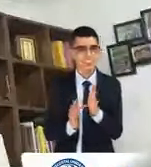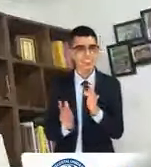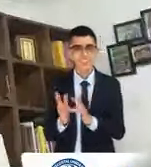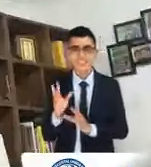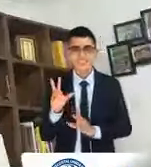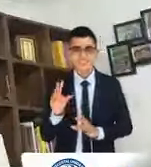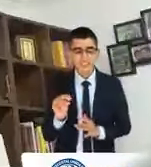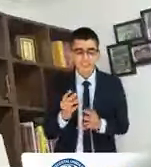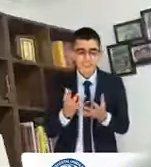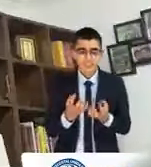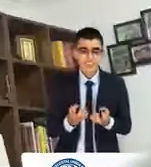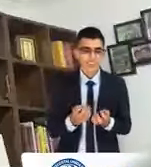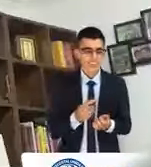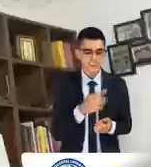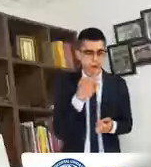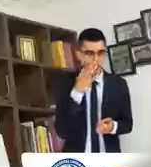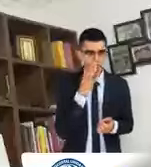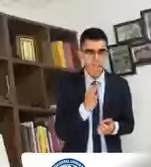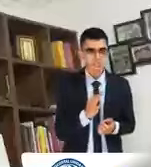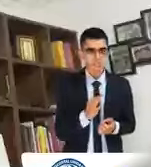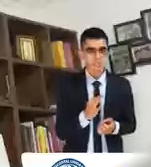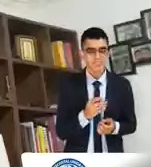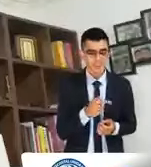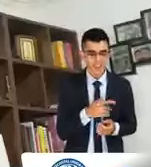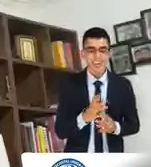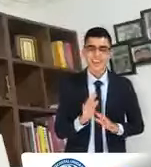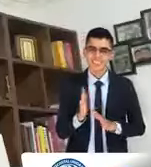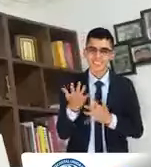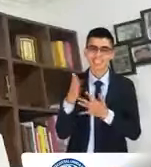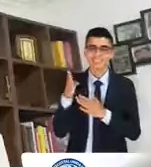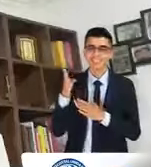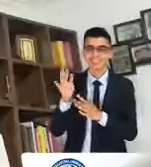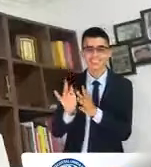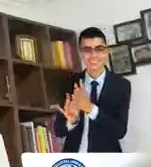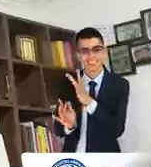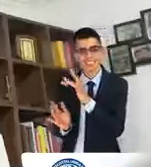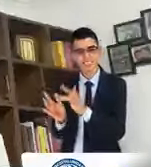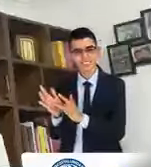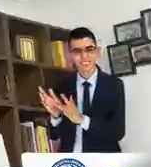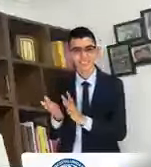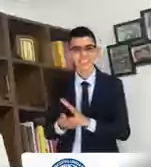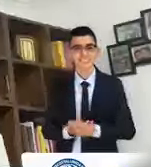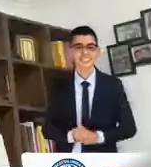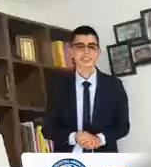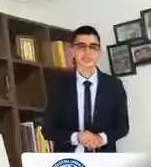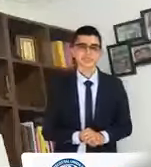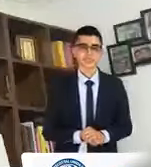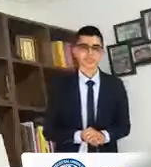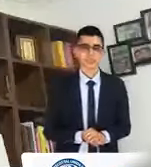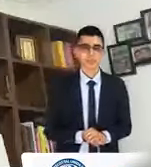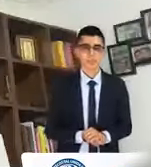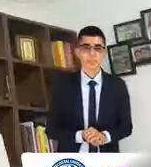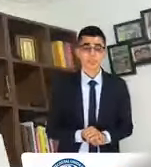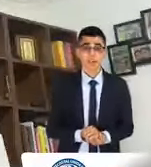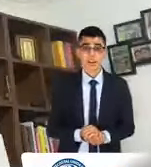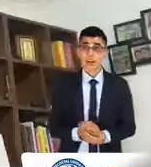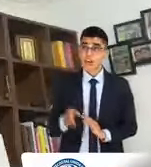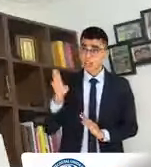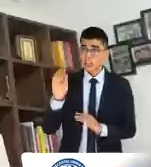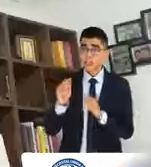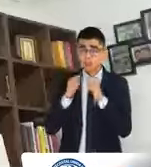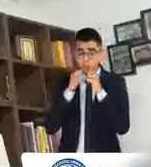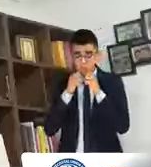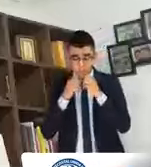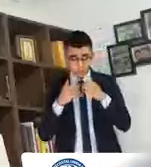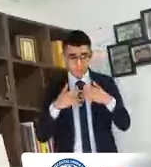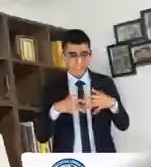eso lo alabo. Cuando el hombre recibe un beneficio en su